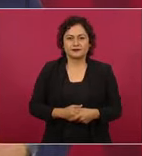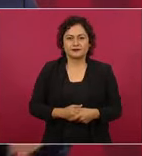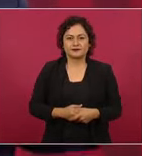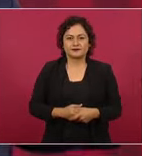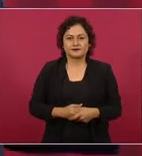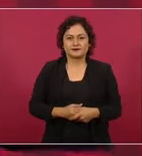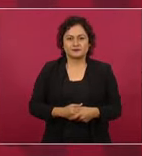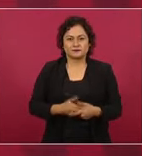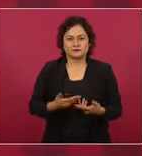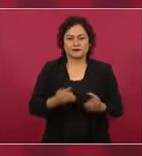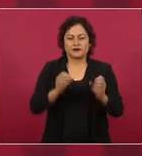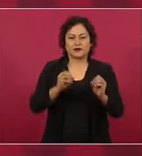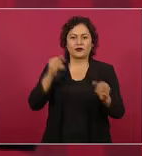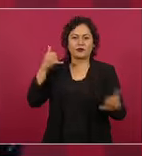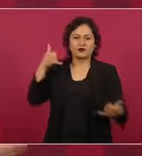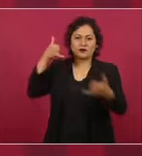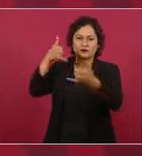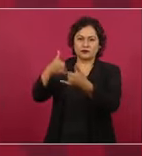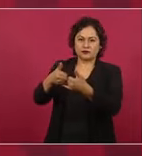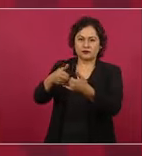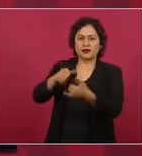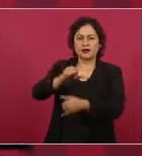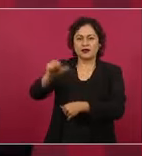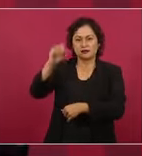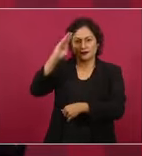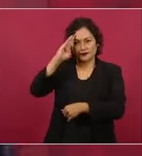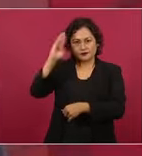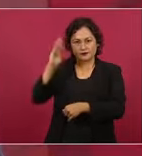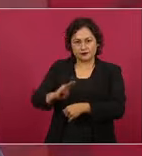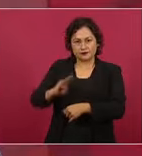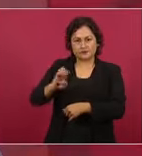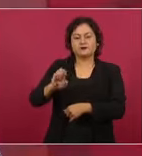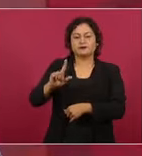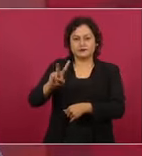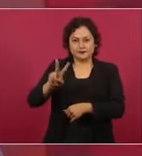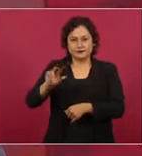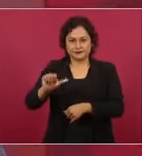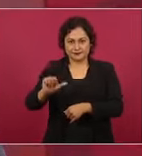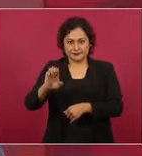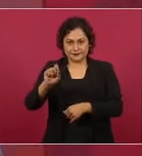La llamada de la maestra de Esther, también Eugenio.